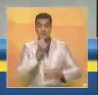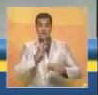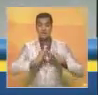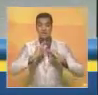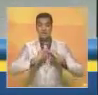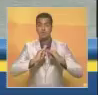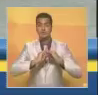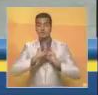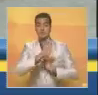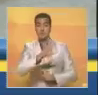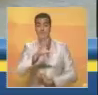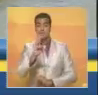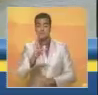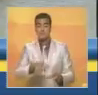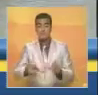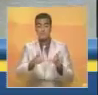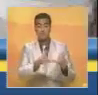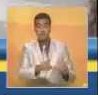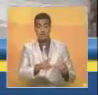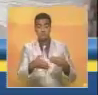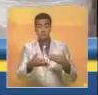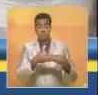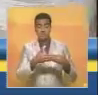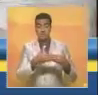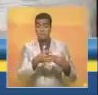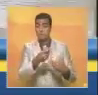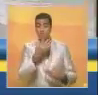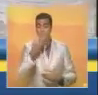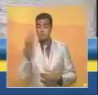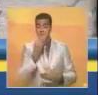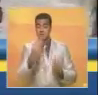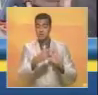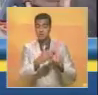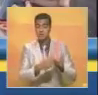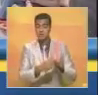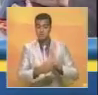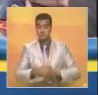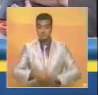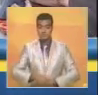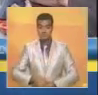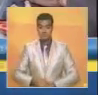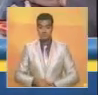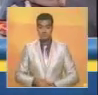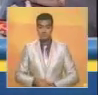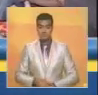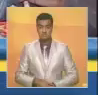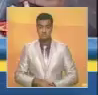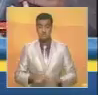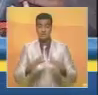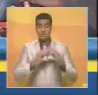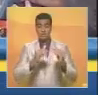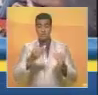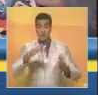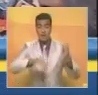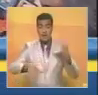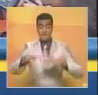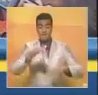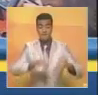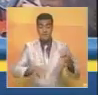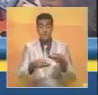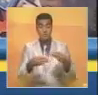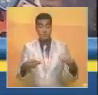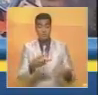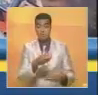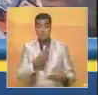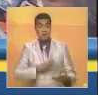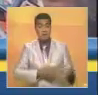alcohólicas, 56 locales han sido cerrados por incumplir la norma. Todas las playas son públicas, no hay playas en las que haya que